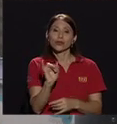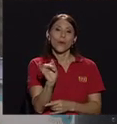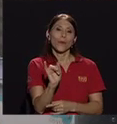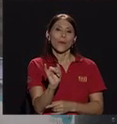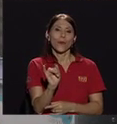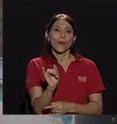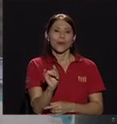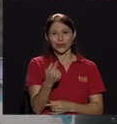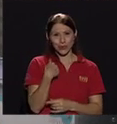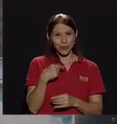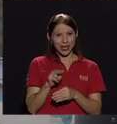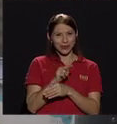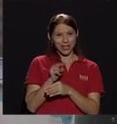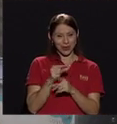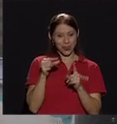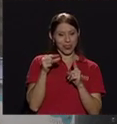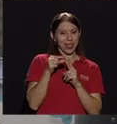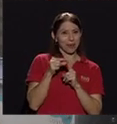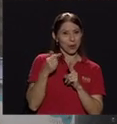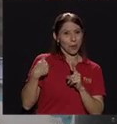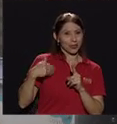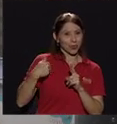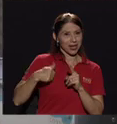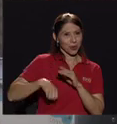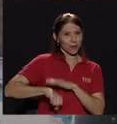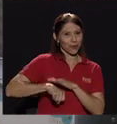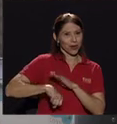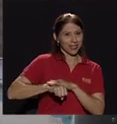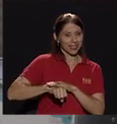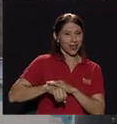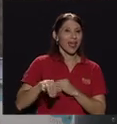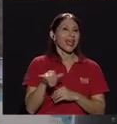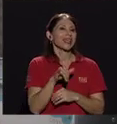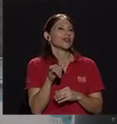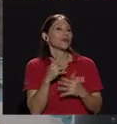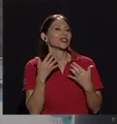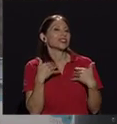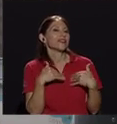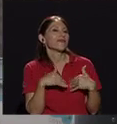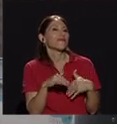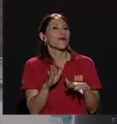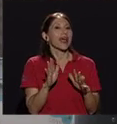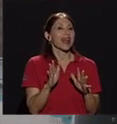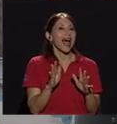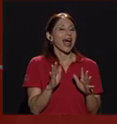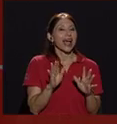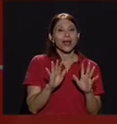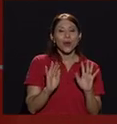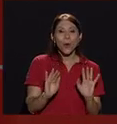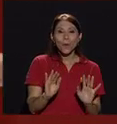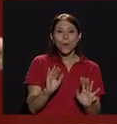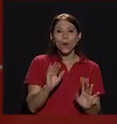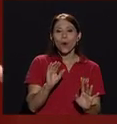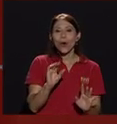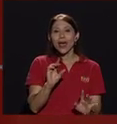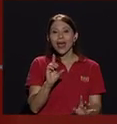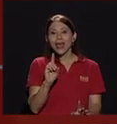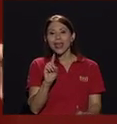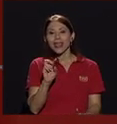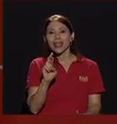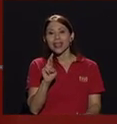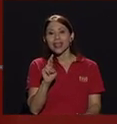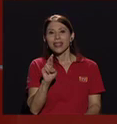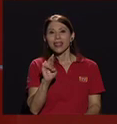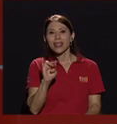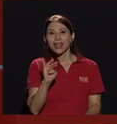fuera, voy a usar un término masculino futbolístico, ¿verdad? Driblear, ¿verdad? Sí. ¿Verdad?